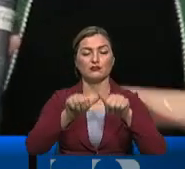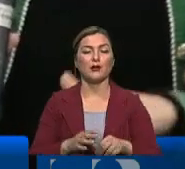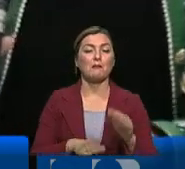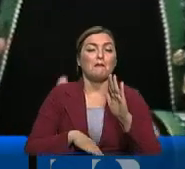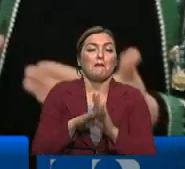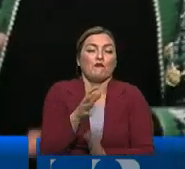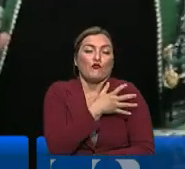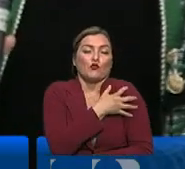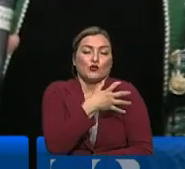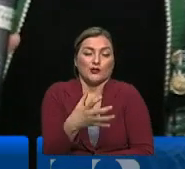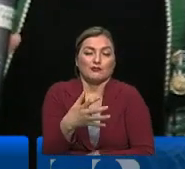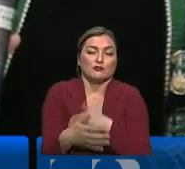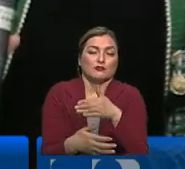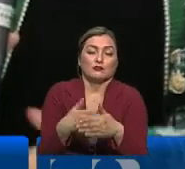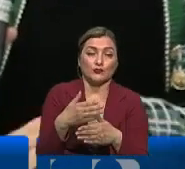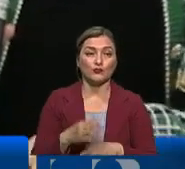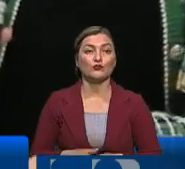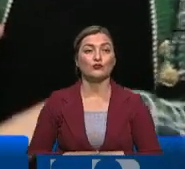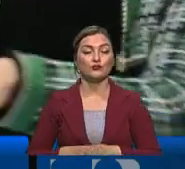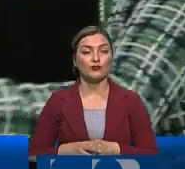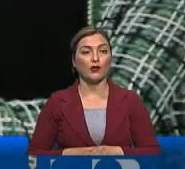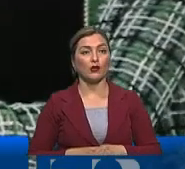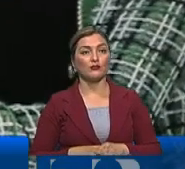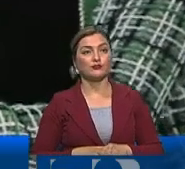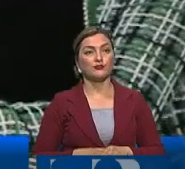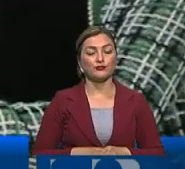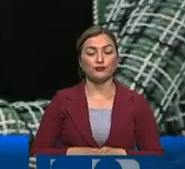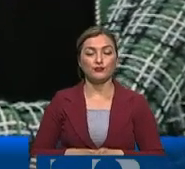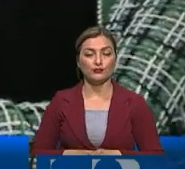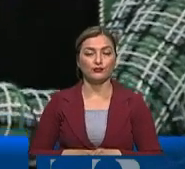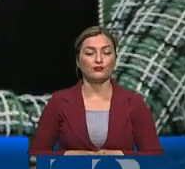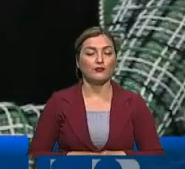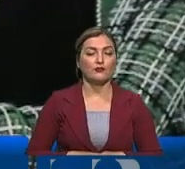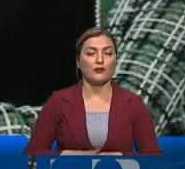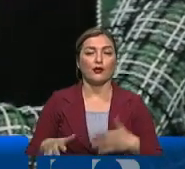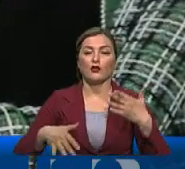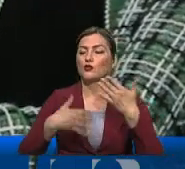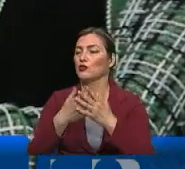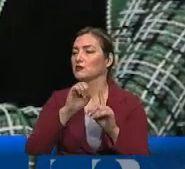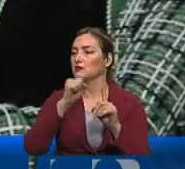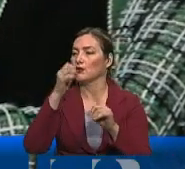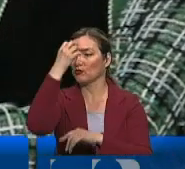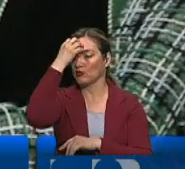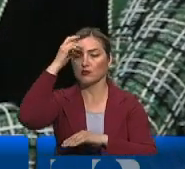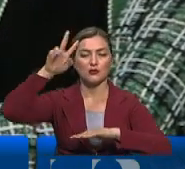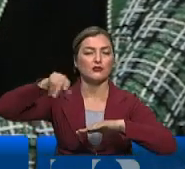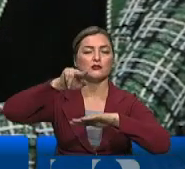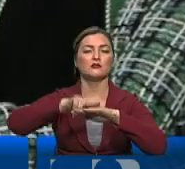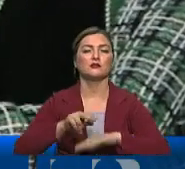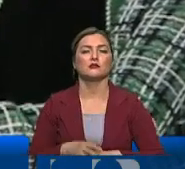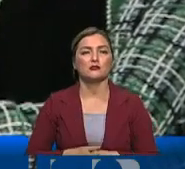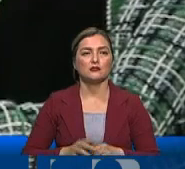mayor fortaleza de los procesos de nivelación que se estarán llevando a cabo en todo el sistema educativo nacional a través